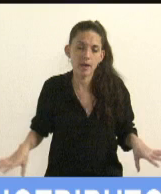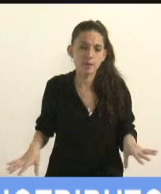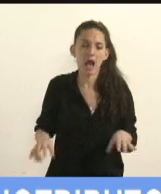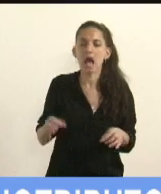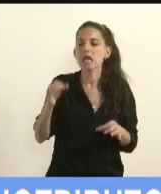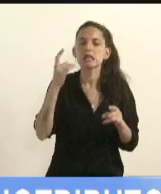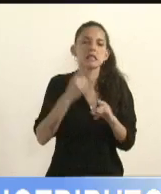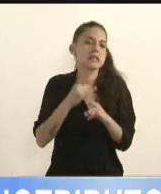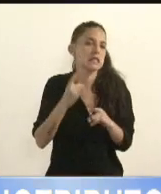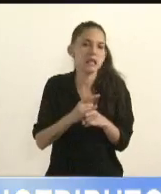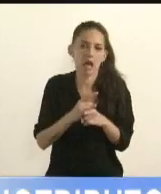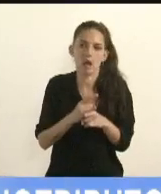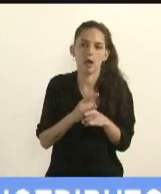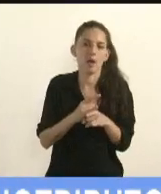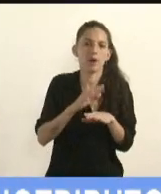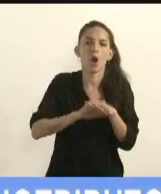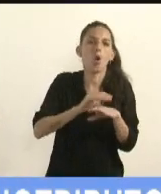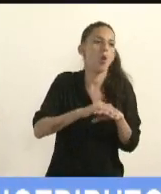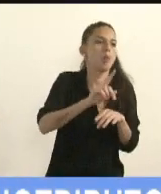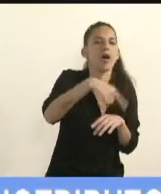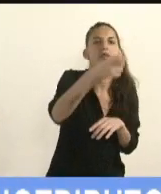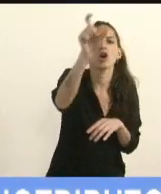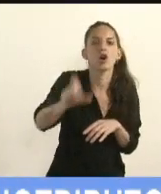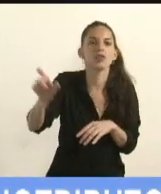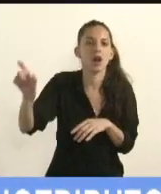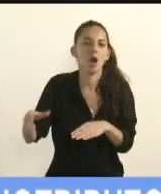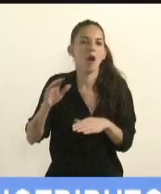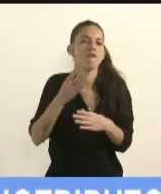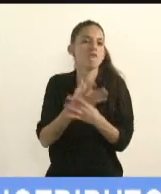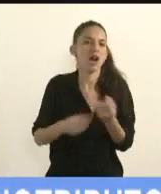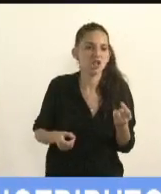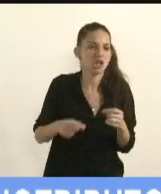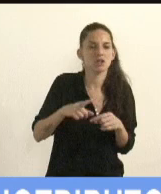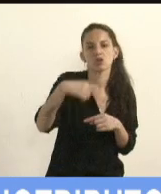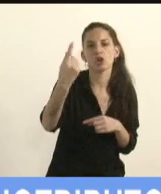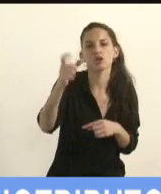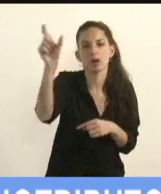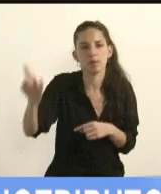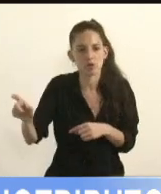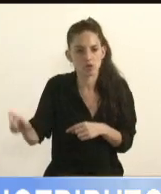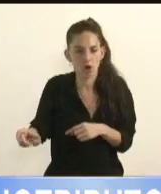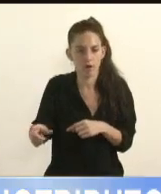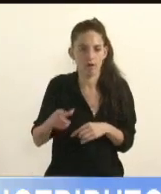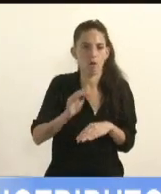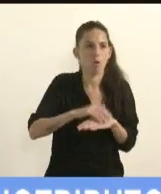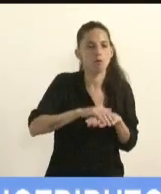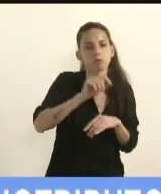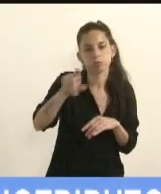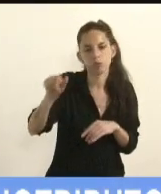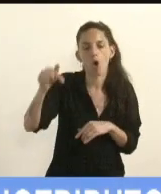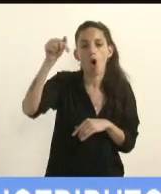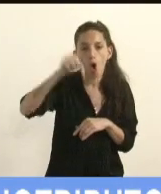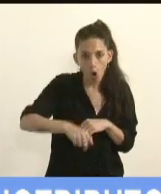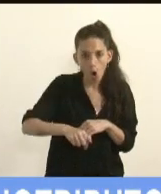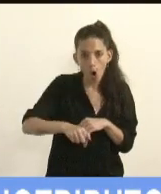encuentran a alguien en donde justificar sus propias torpezas. Pero hoy, hoy vamos a votar nosotros